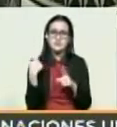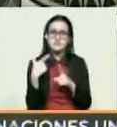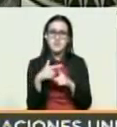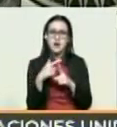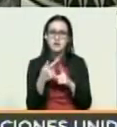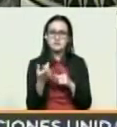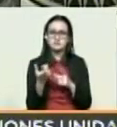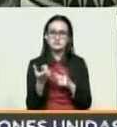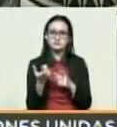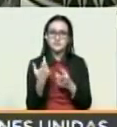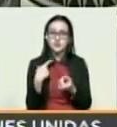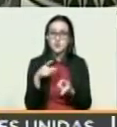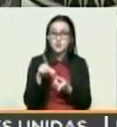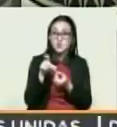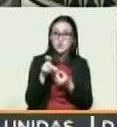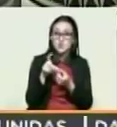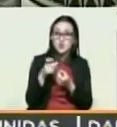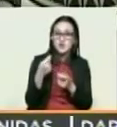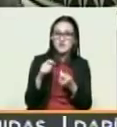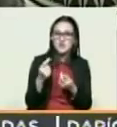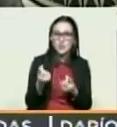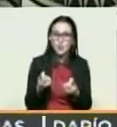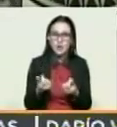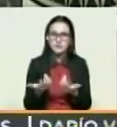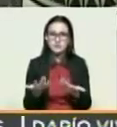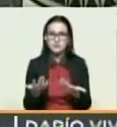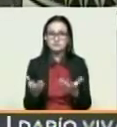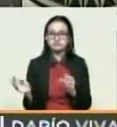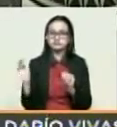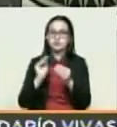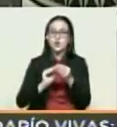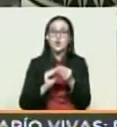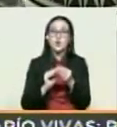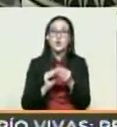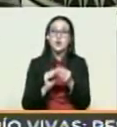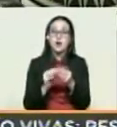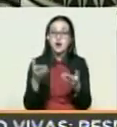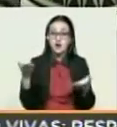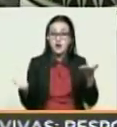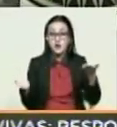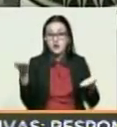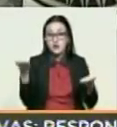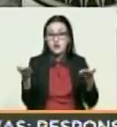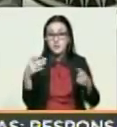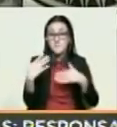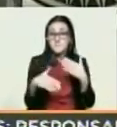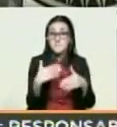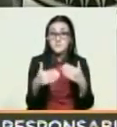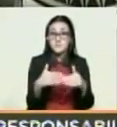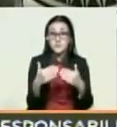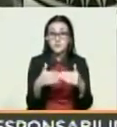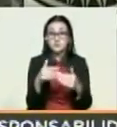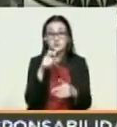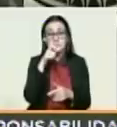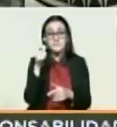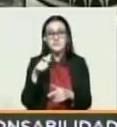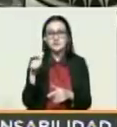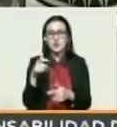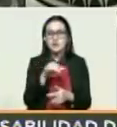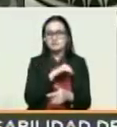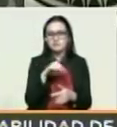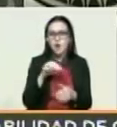bolívares que aspiro por cada una de ellas en el medio del proceso cada vez que la persona natural o jurídica